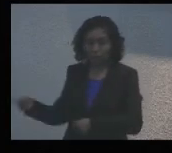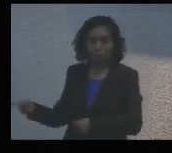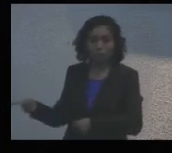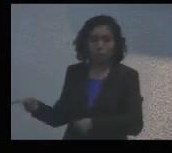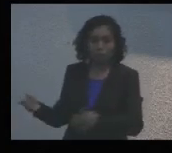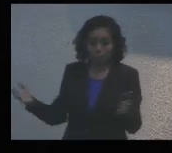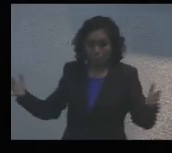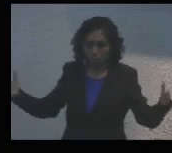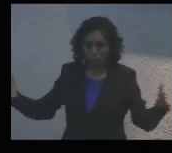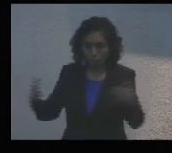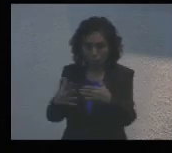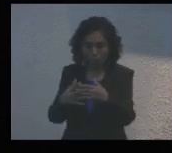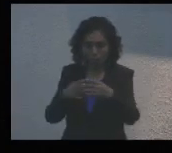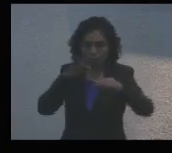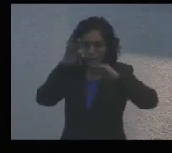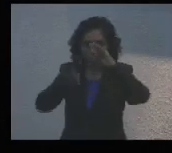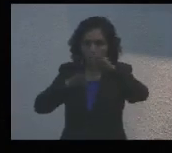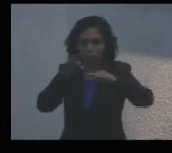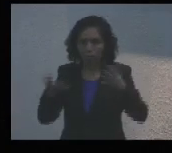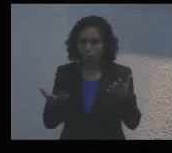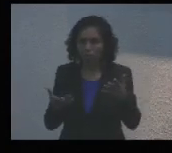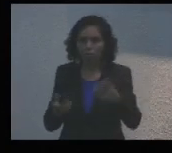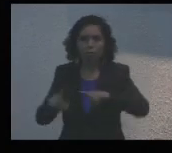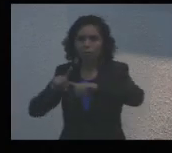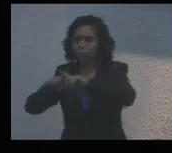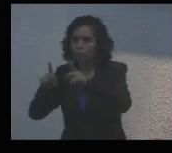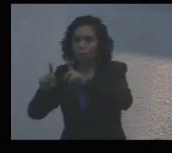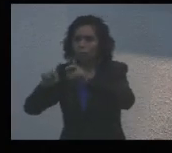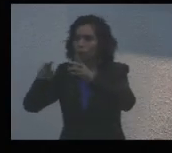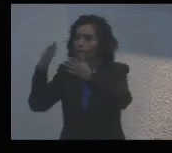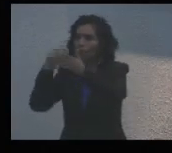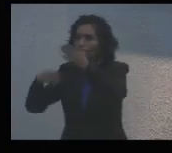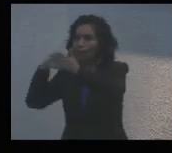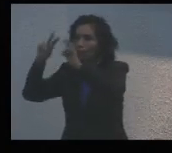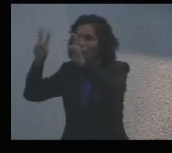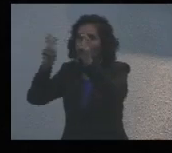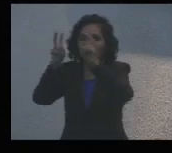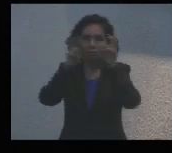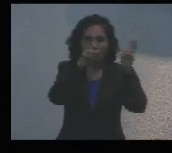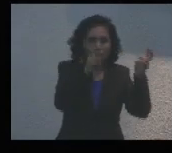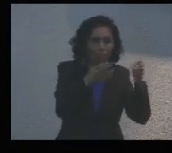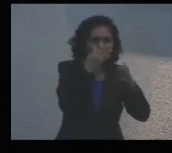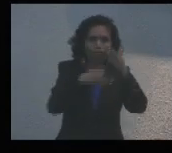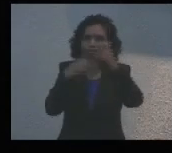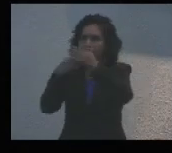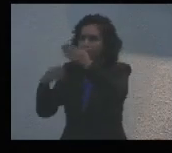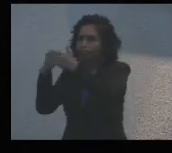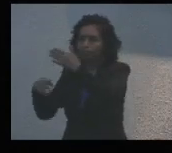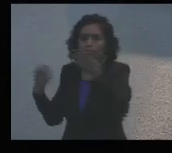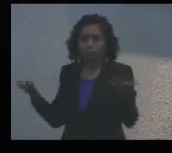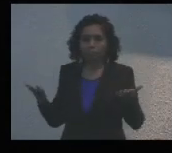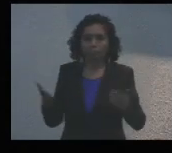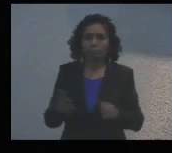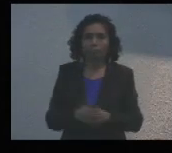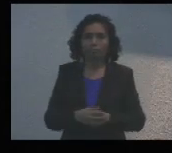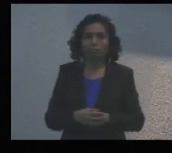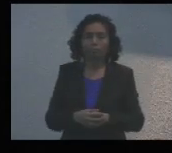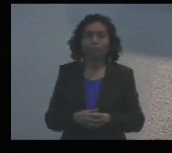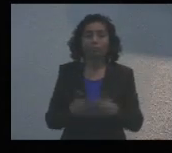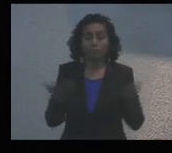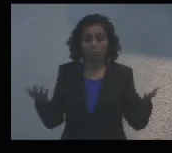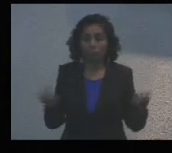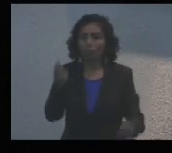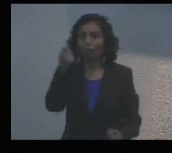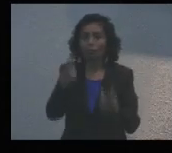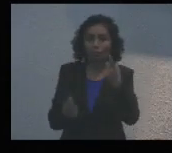Ello nos permitirá atender los pendientes, los rezagos y las inconsistencias que todavía persisten del pasado.